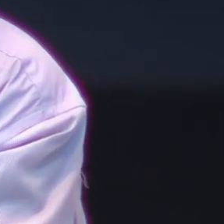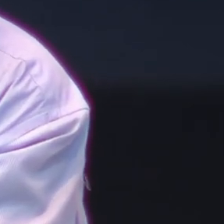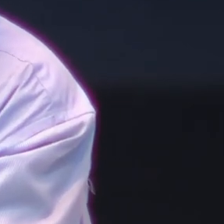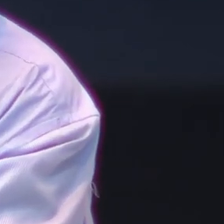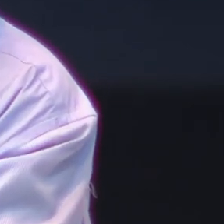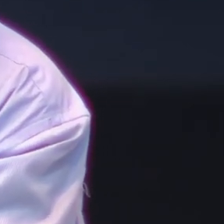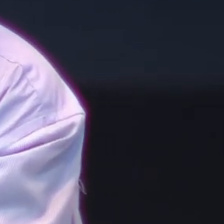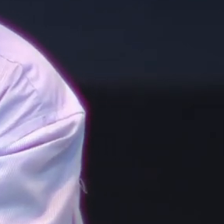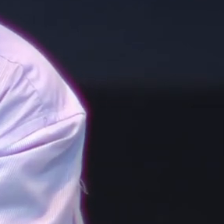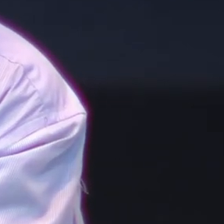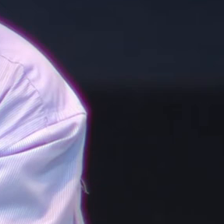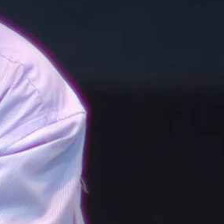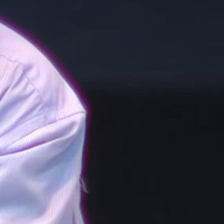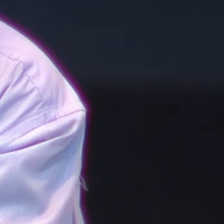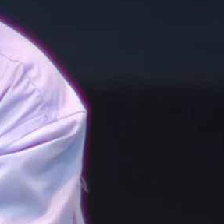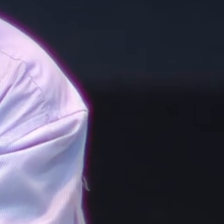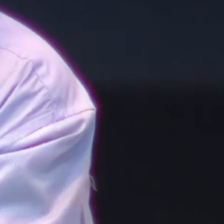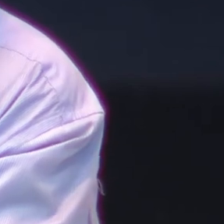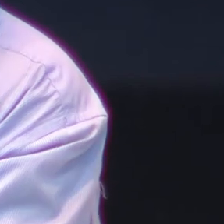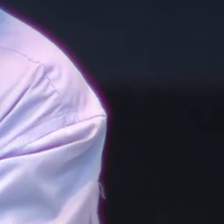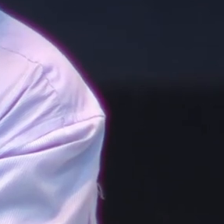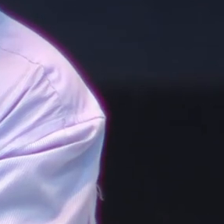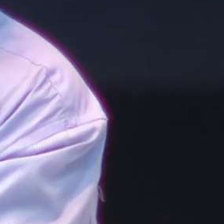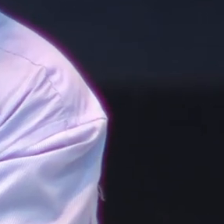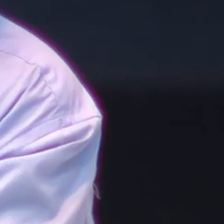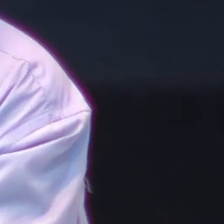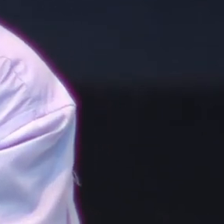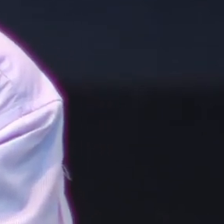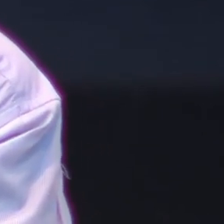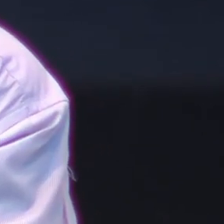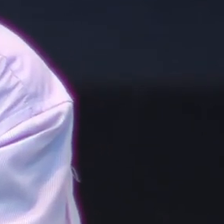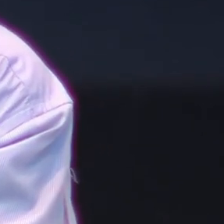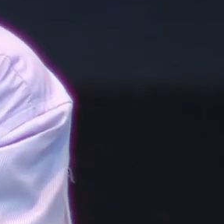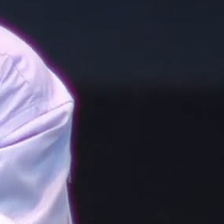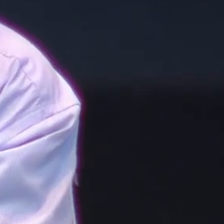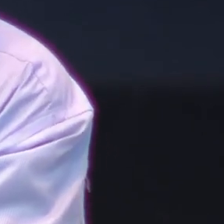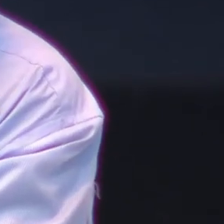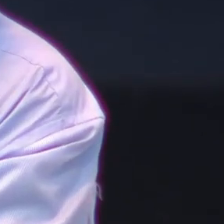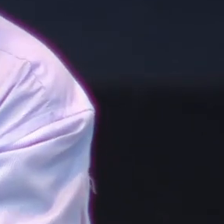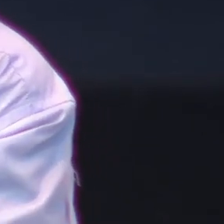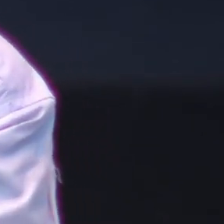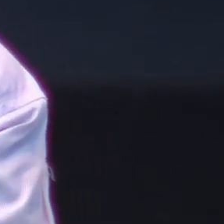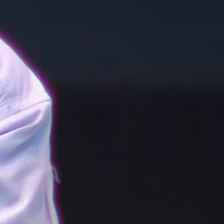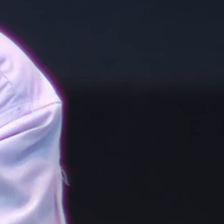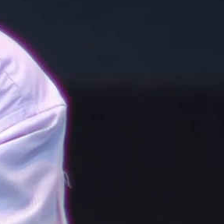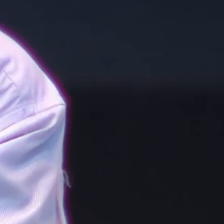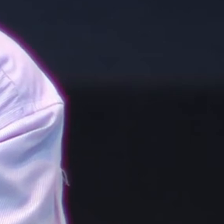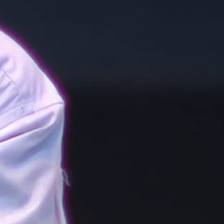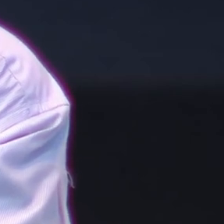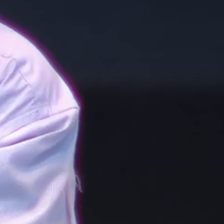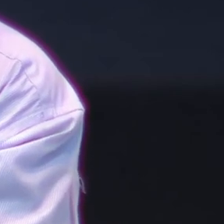hambre es un crimen y hoy recordaban a un grupo de periodistas